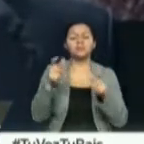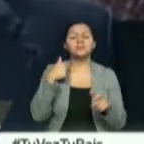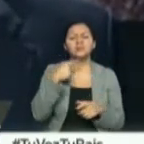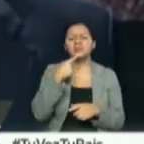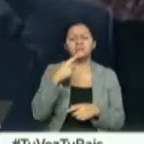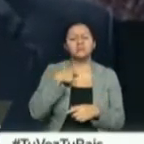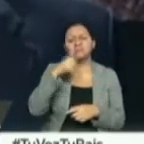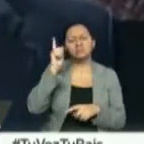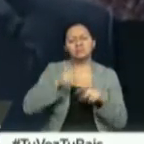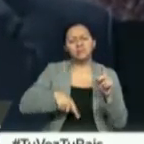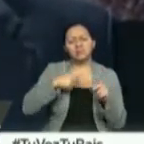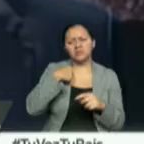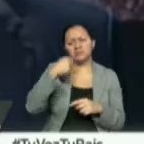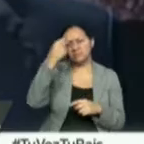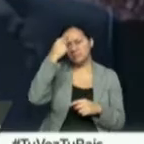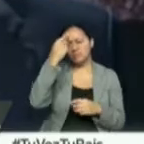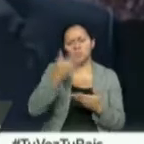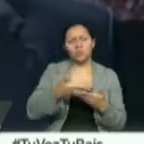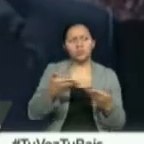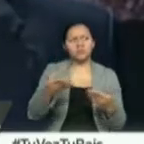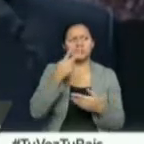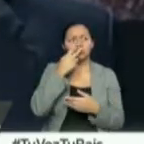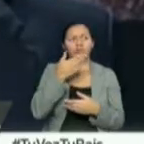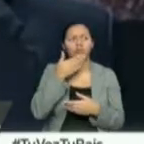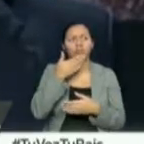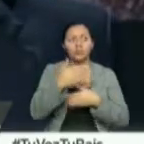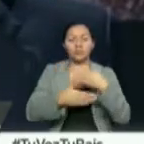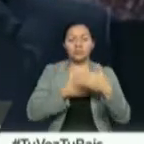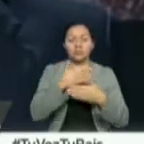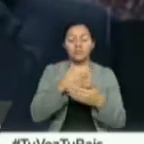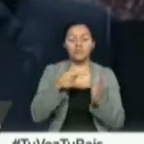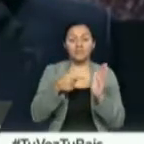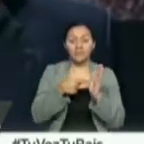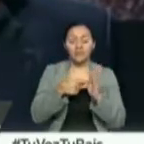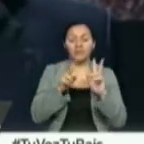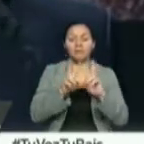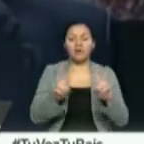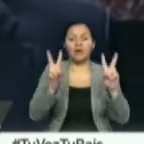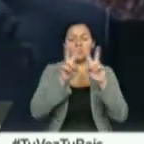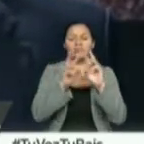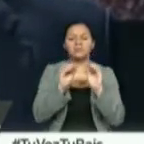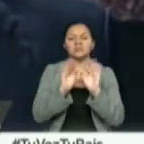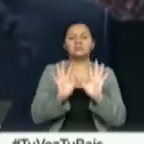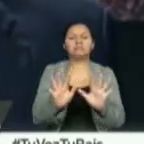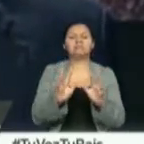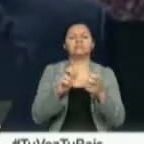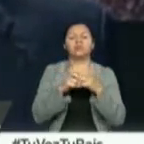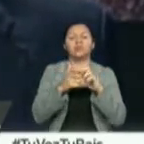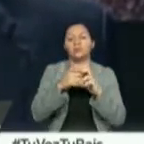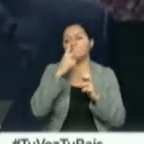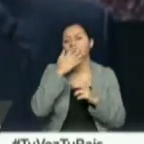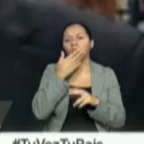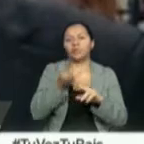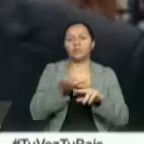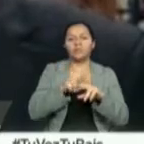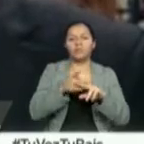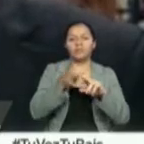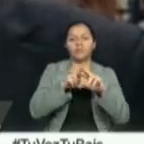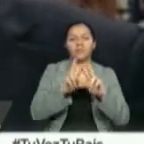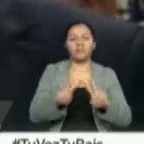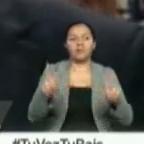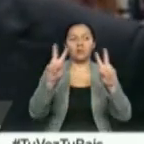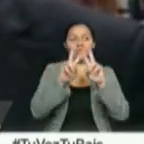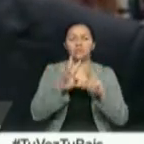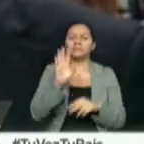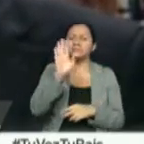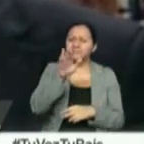puedo adquirir un bien porque está subiendo muy rápido el valor y esto es lo que se busca frenar con el tema de especulación lo